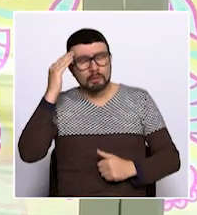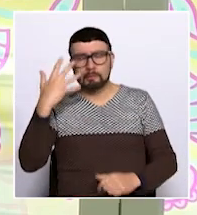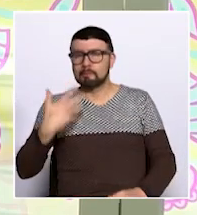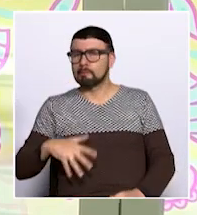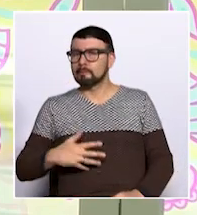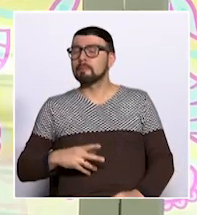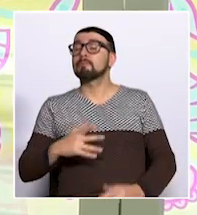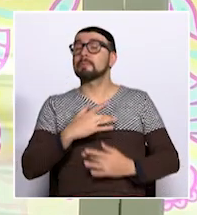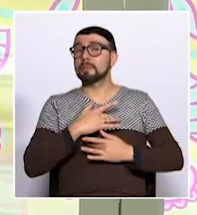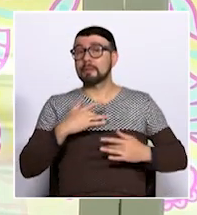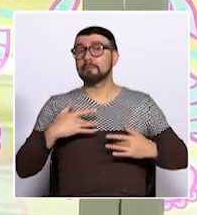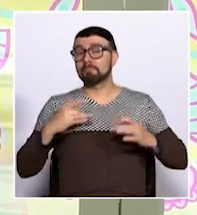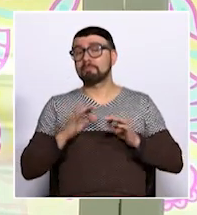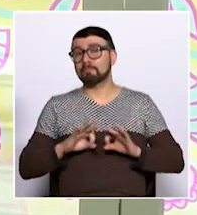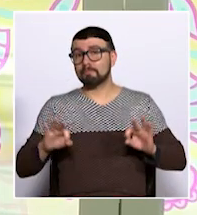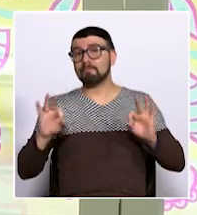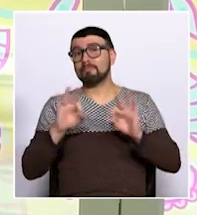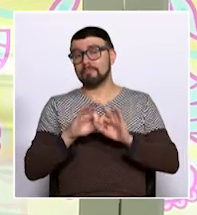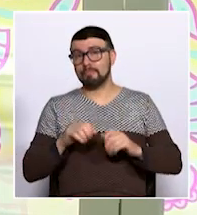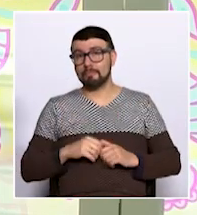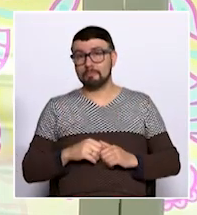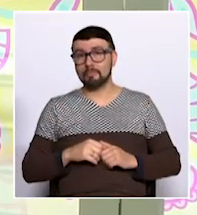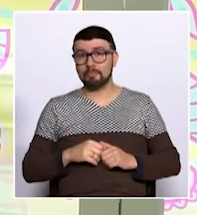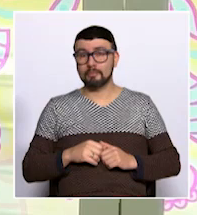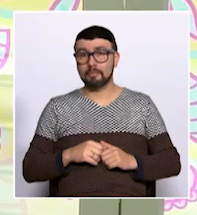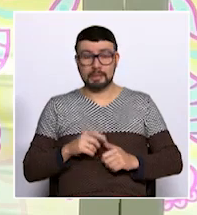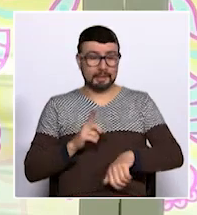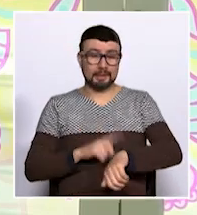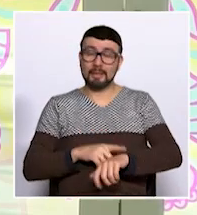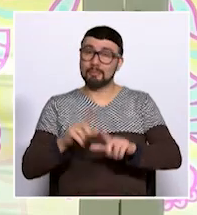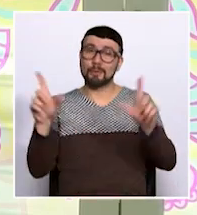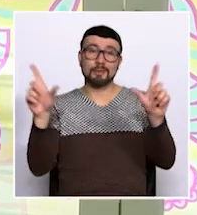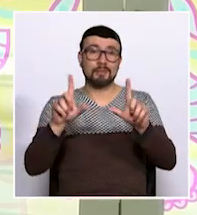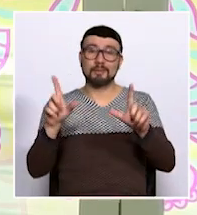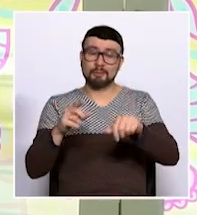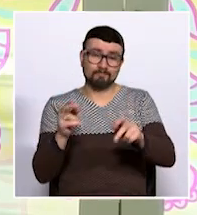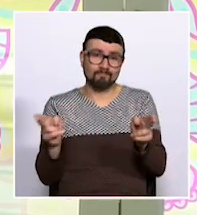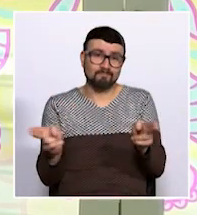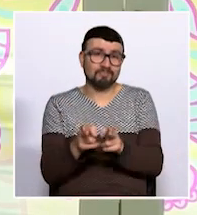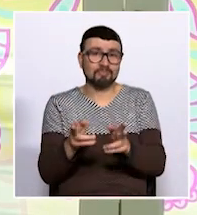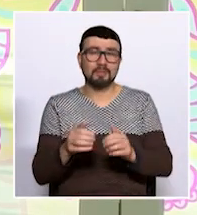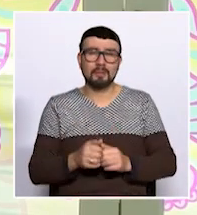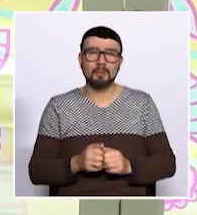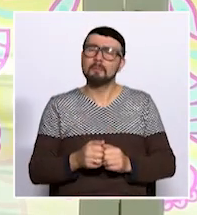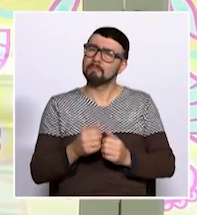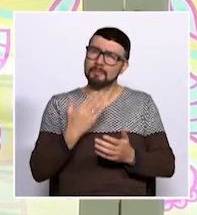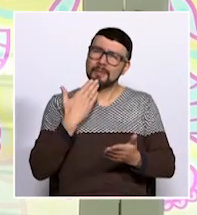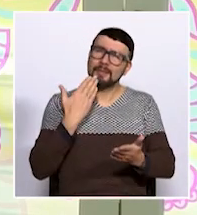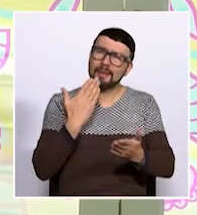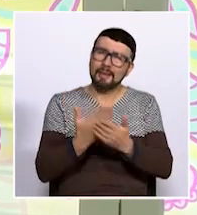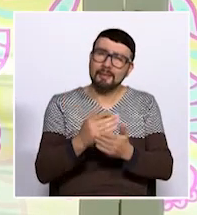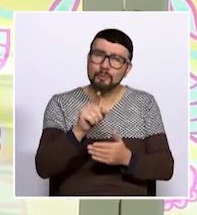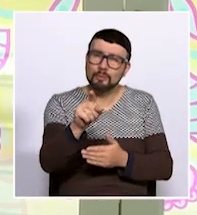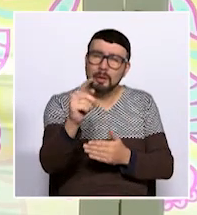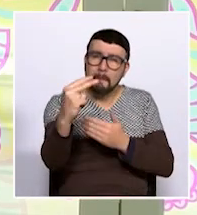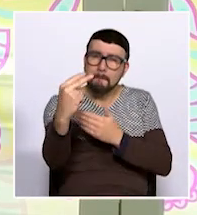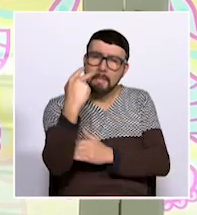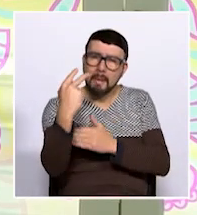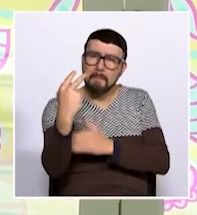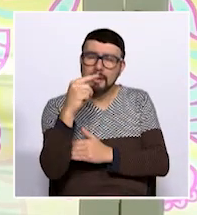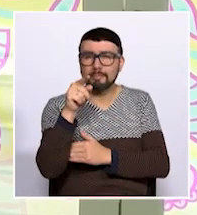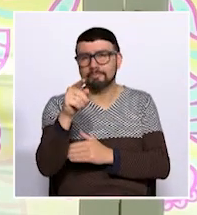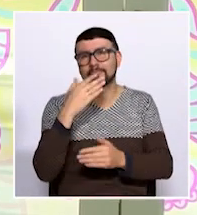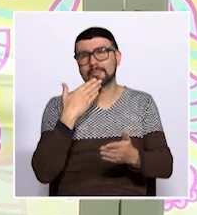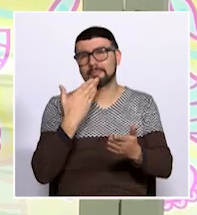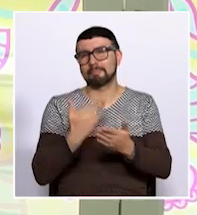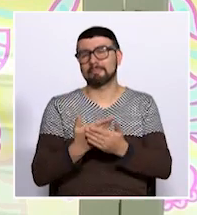salud. Ya el tiempo en televisión es muy corto, nosotros les queremos agradecer por siempre estar en sintonía con